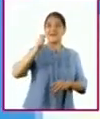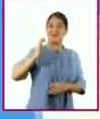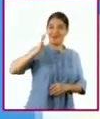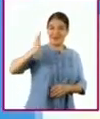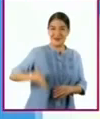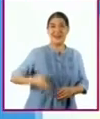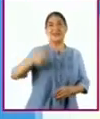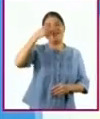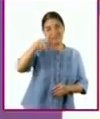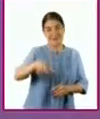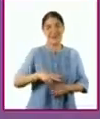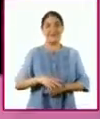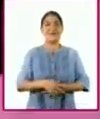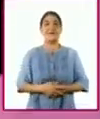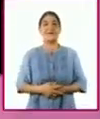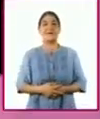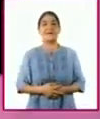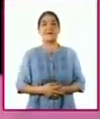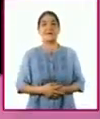de ser mexicanos.